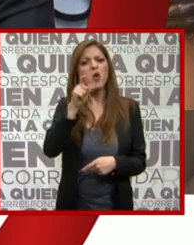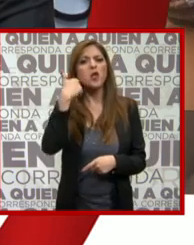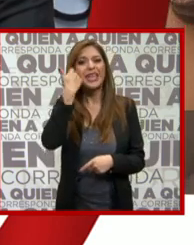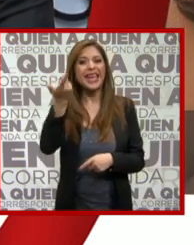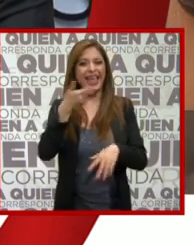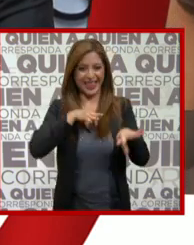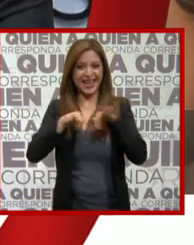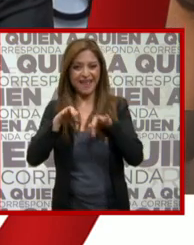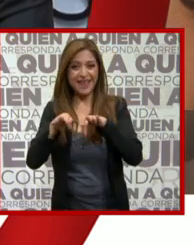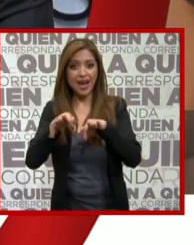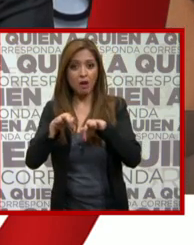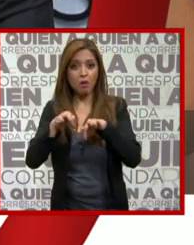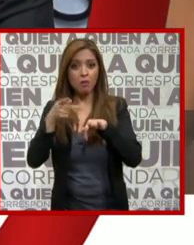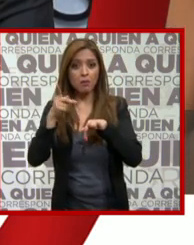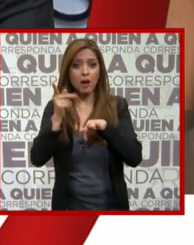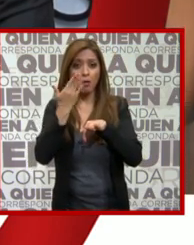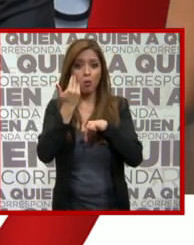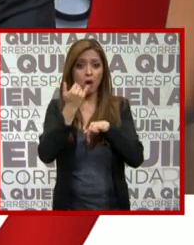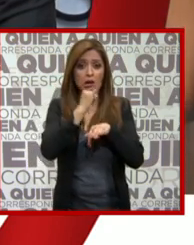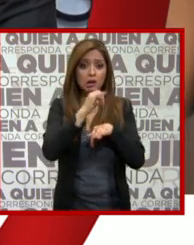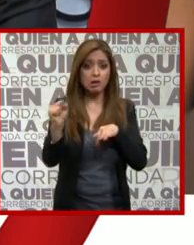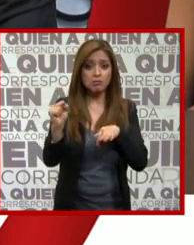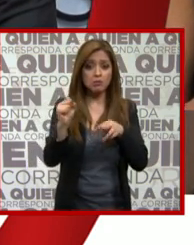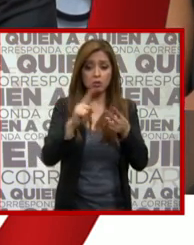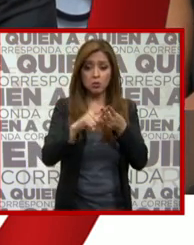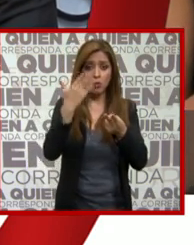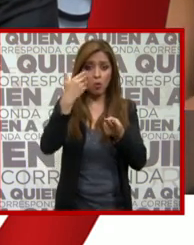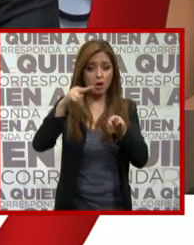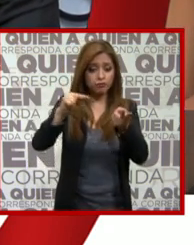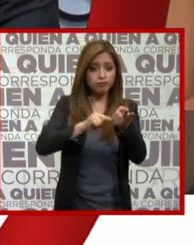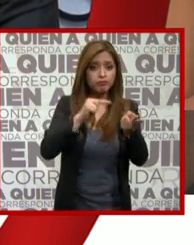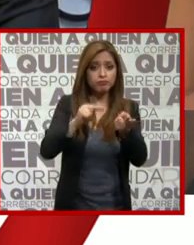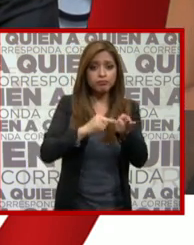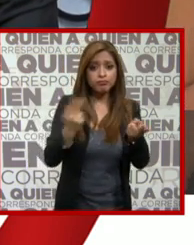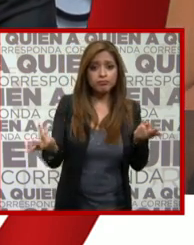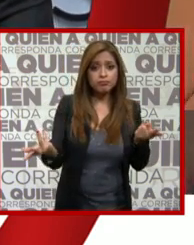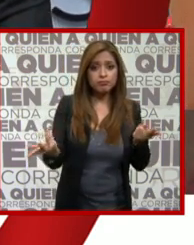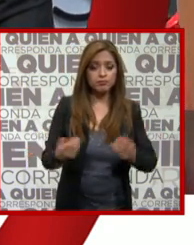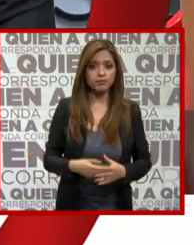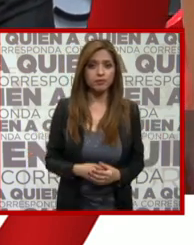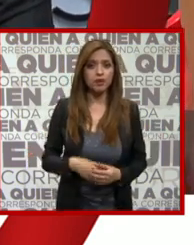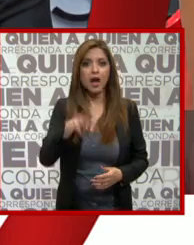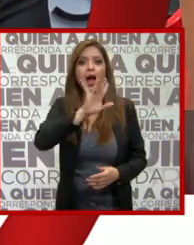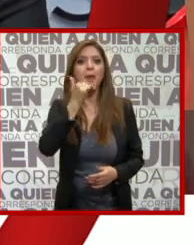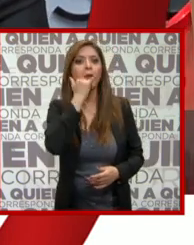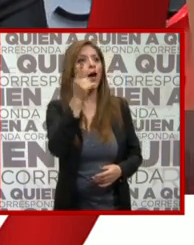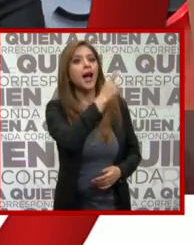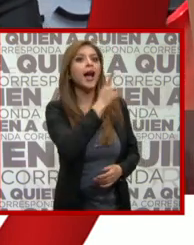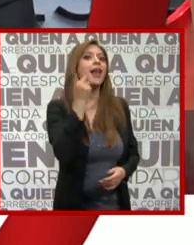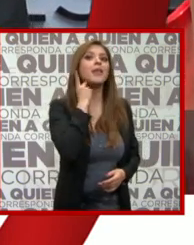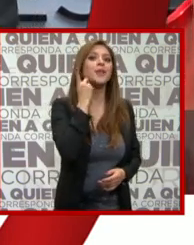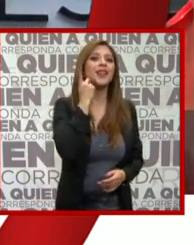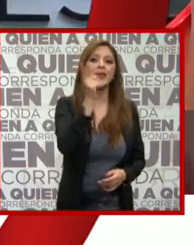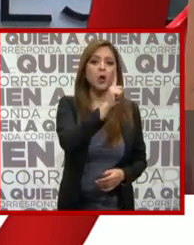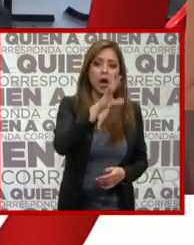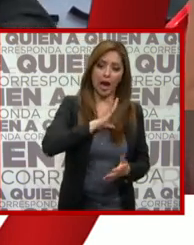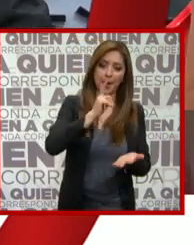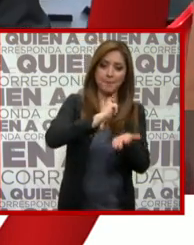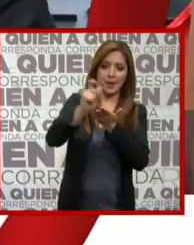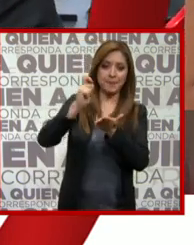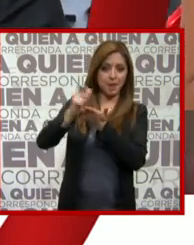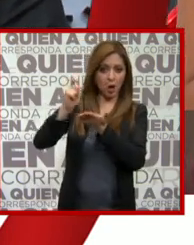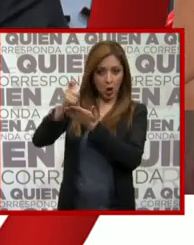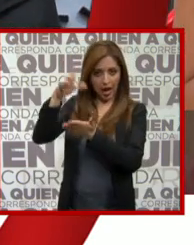trabajo, pero sin seguro y sin un contrato de por medio? Se van de diputados. Ah, no, no, esos tienen todos los seguros pagados. Tienen todo pagado